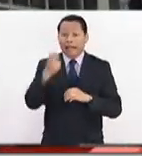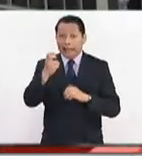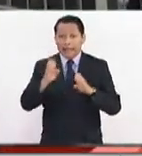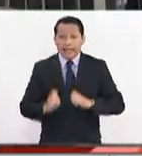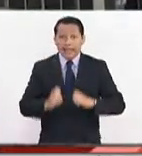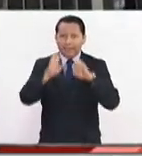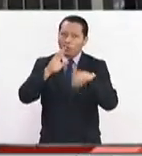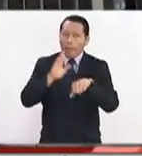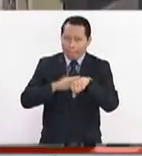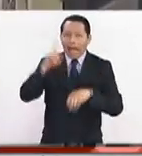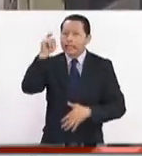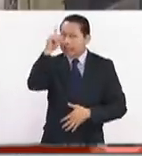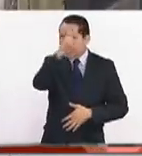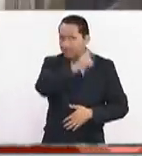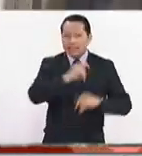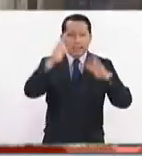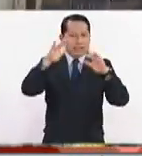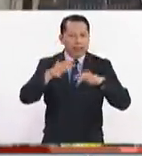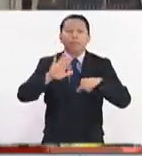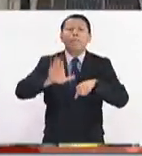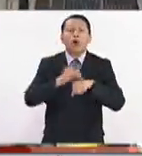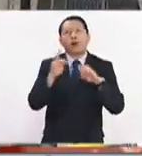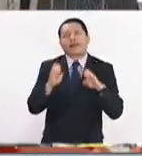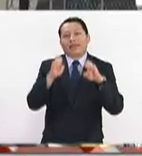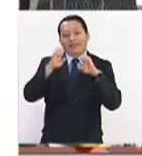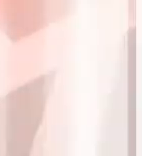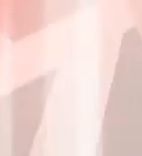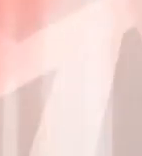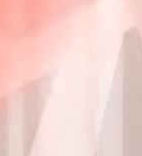de mayor complejidad por demoler debido a su tamaño.